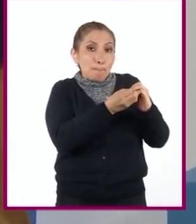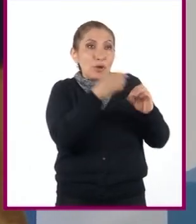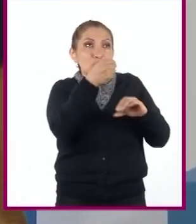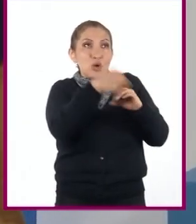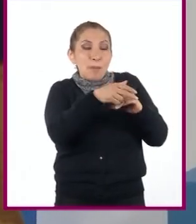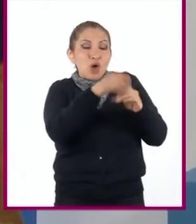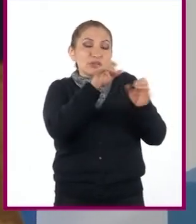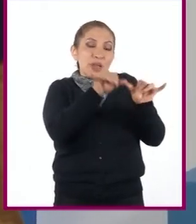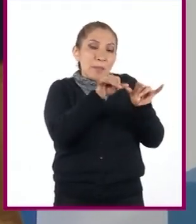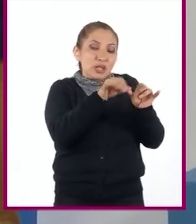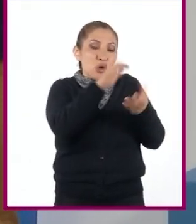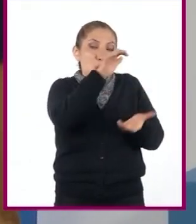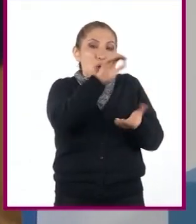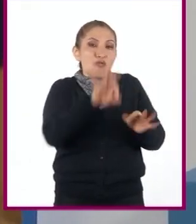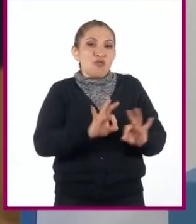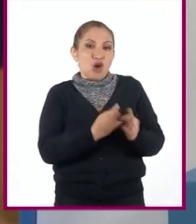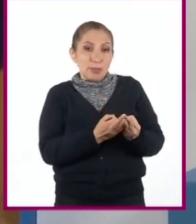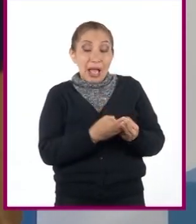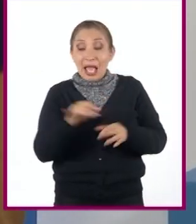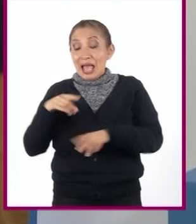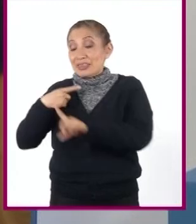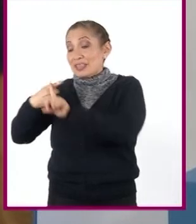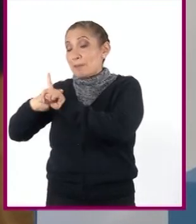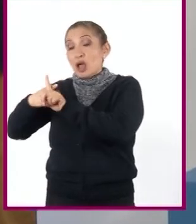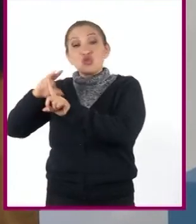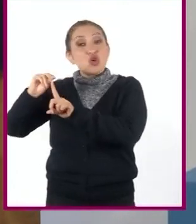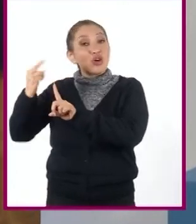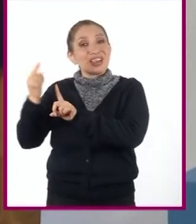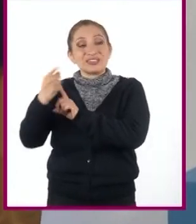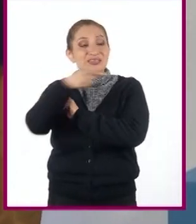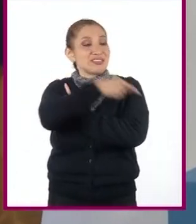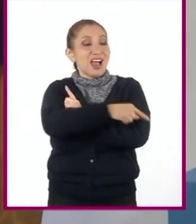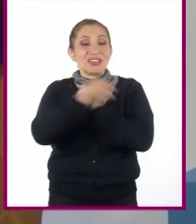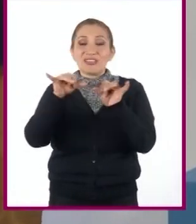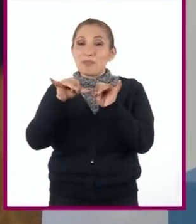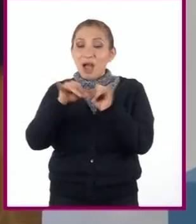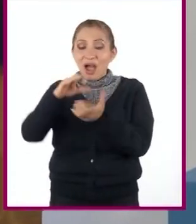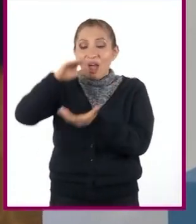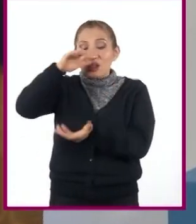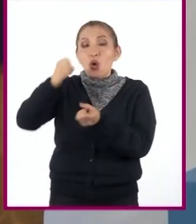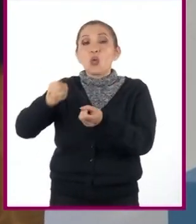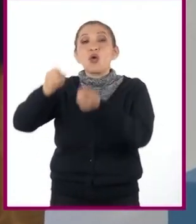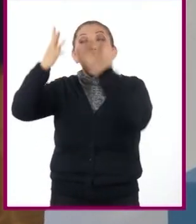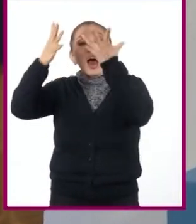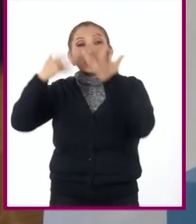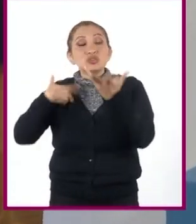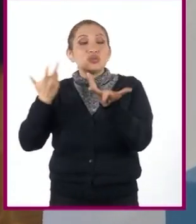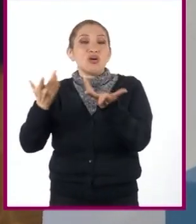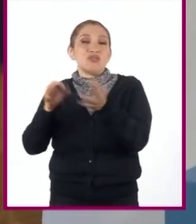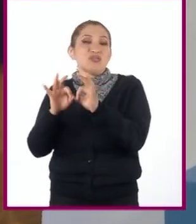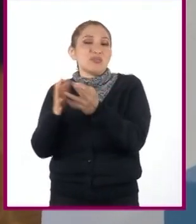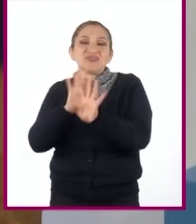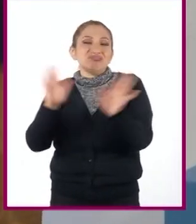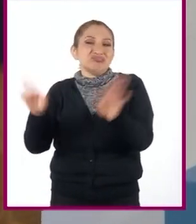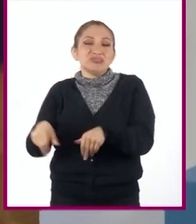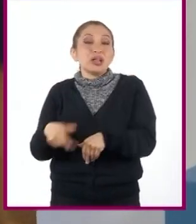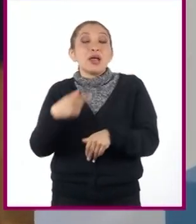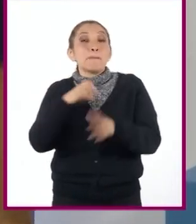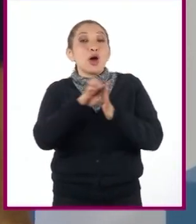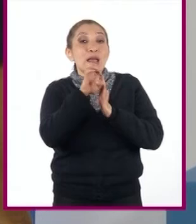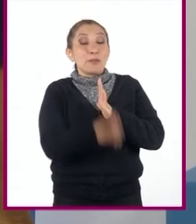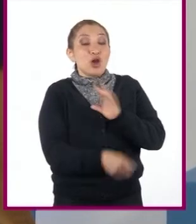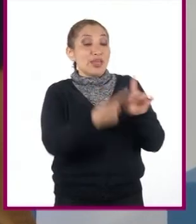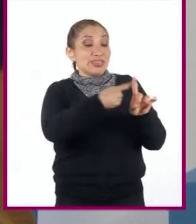número, tamaño y tipo. La temperatura no depende del tamaño, del número o del tipo. Por ejemplo,